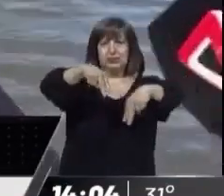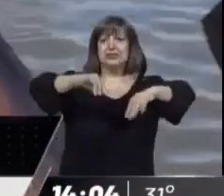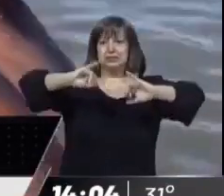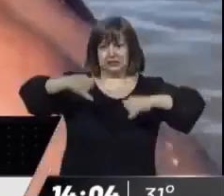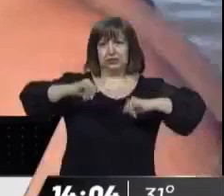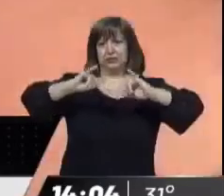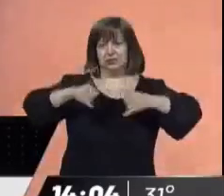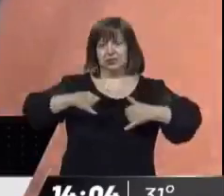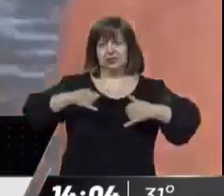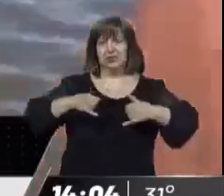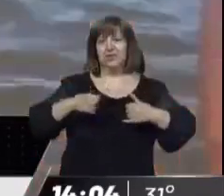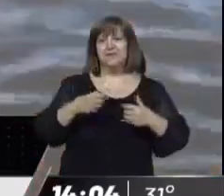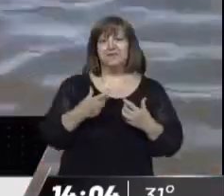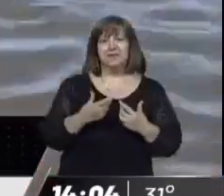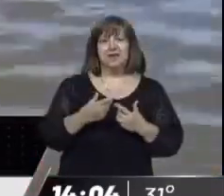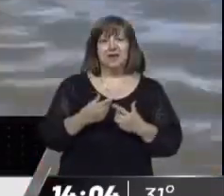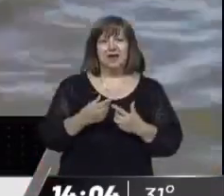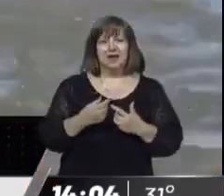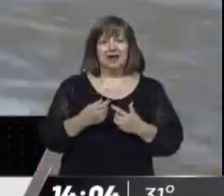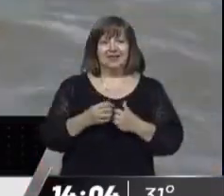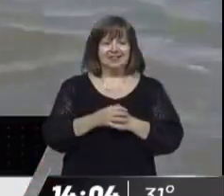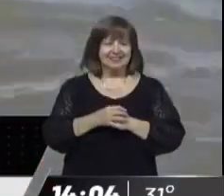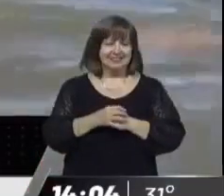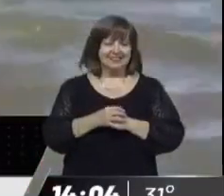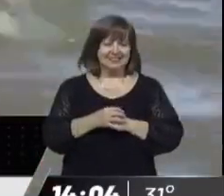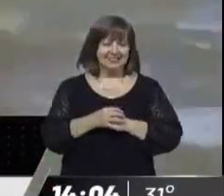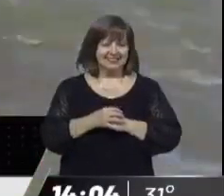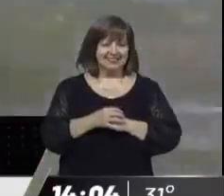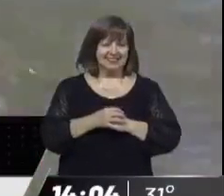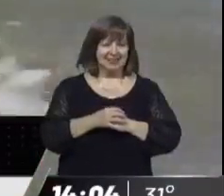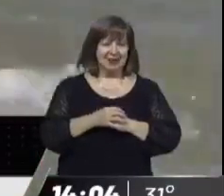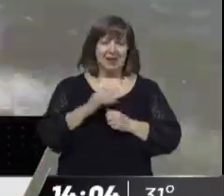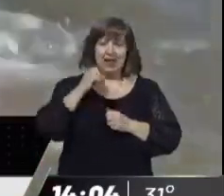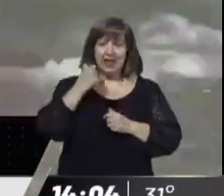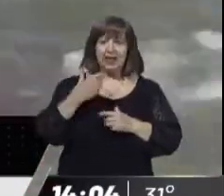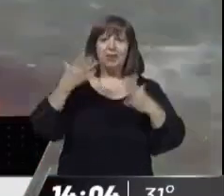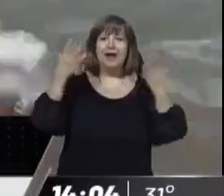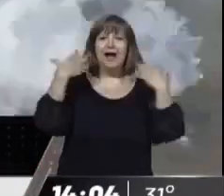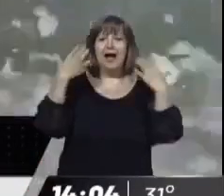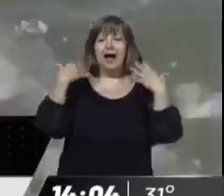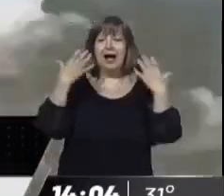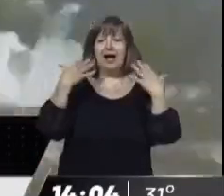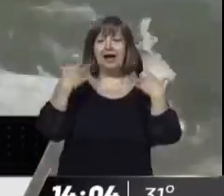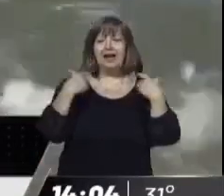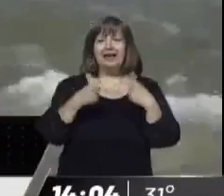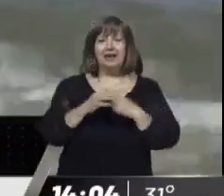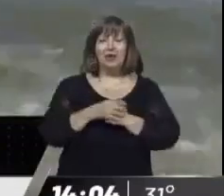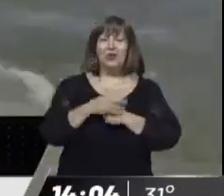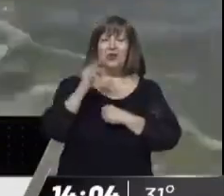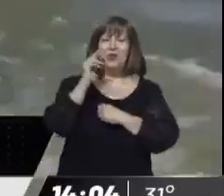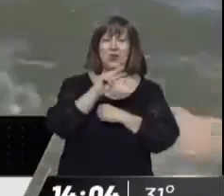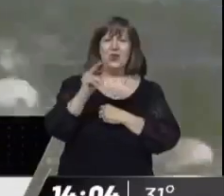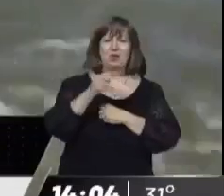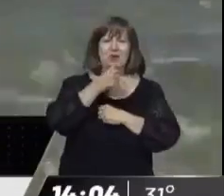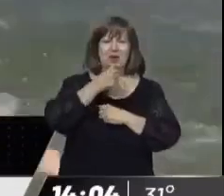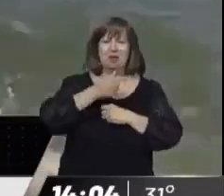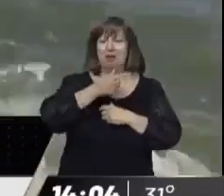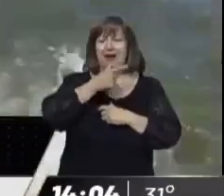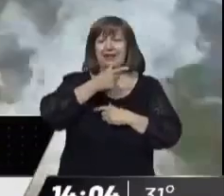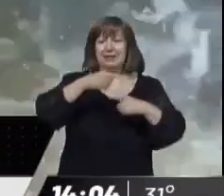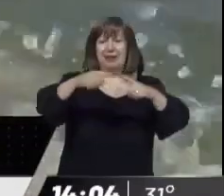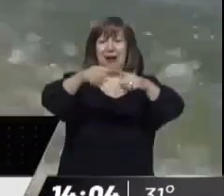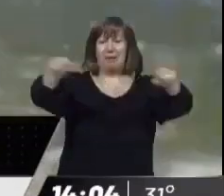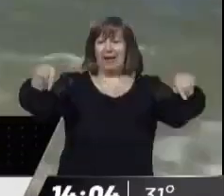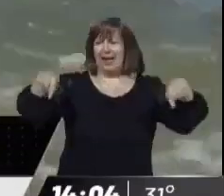salir a buscar recursos para refrescarte un poco, por lo menos. Ahora mirá lo que es esta pileta, es